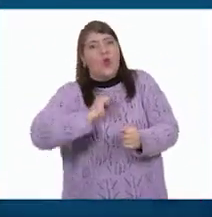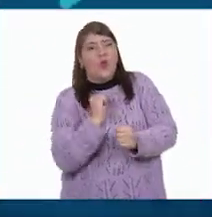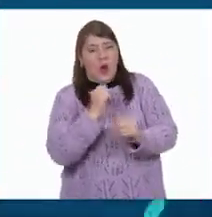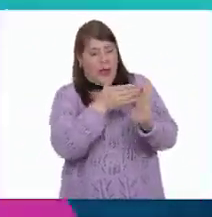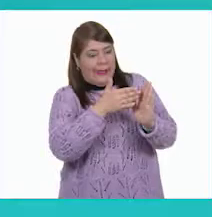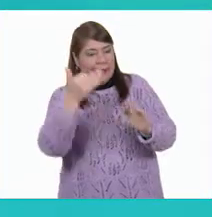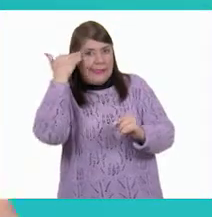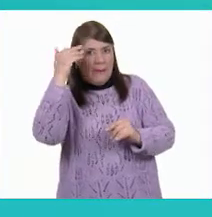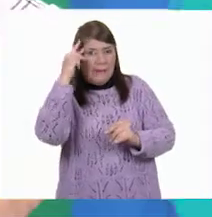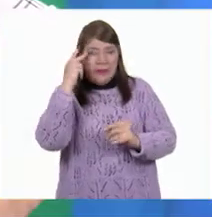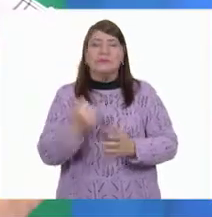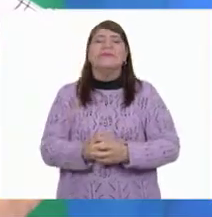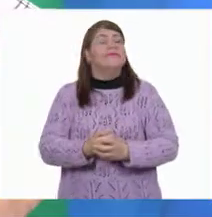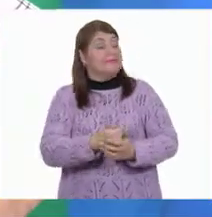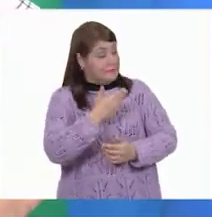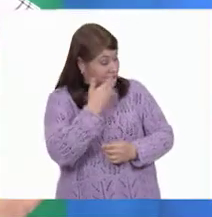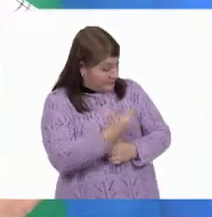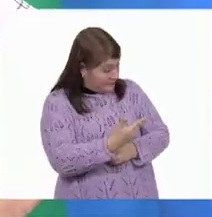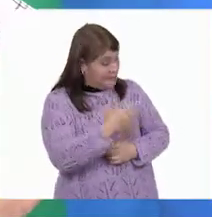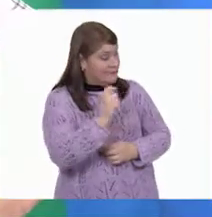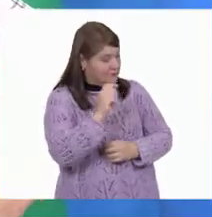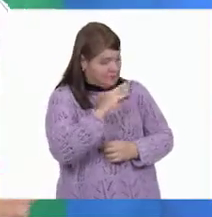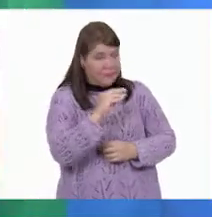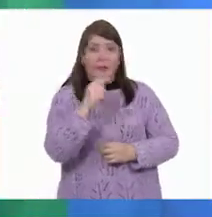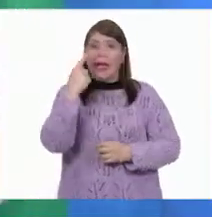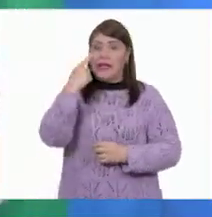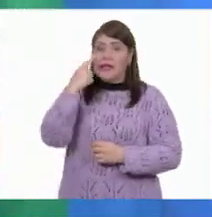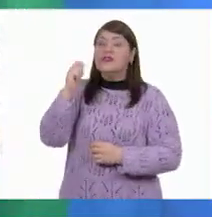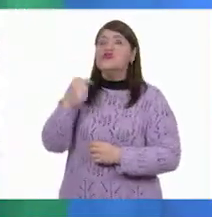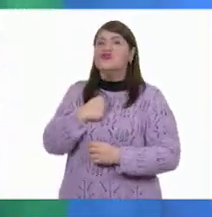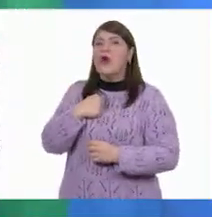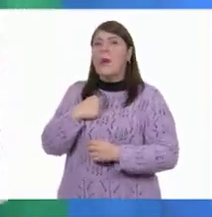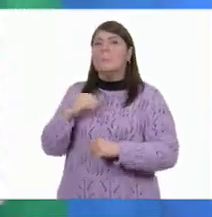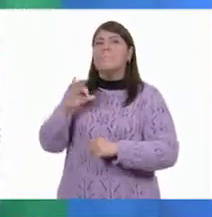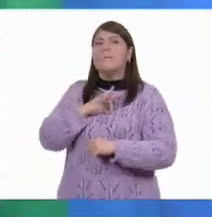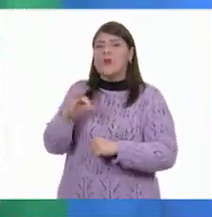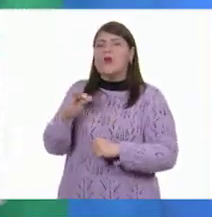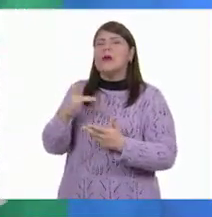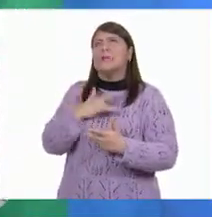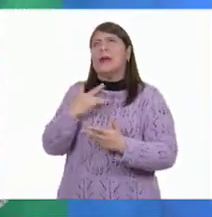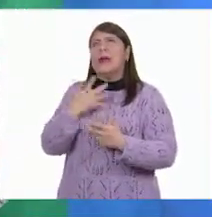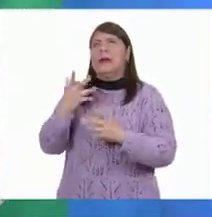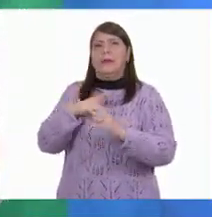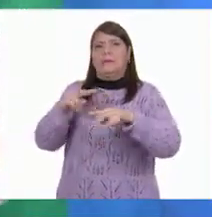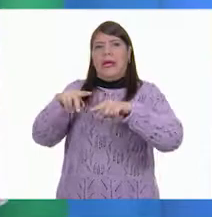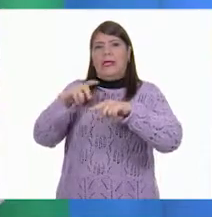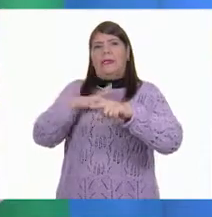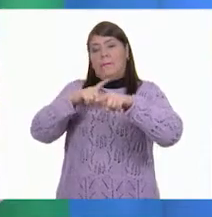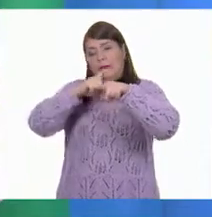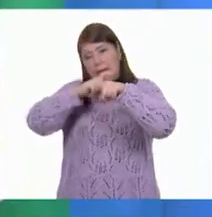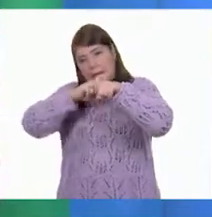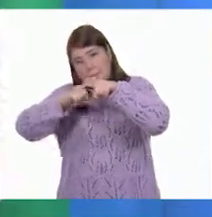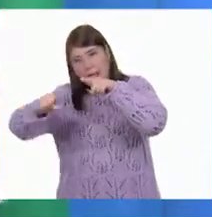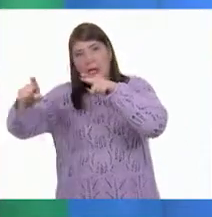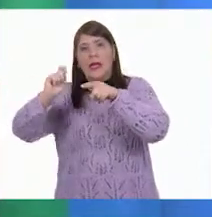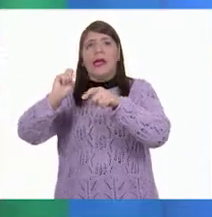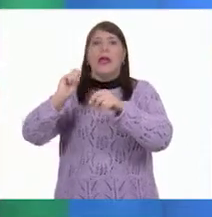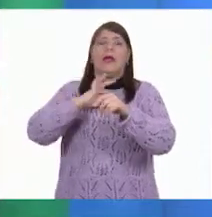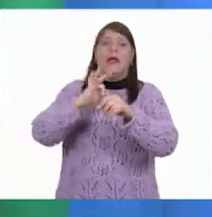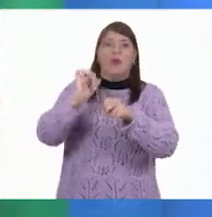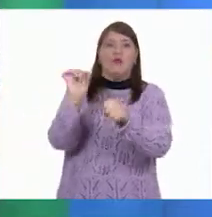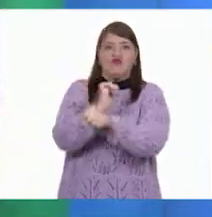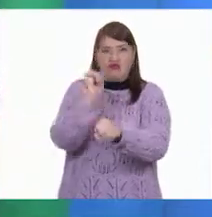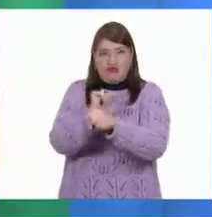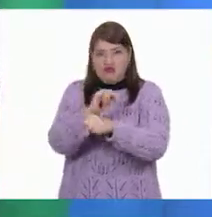Ton. Yo le agregaría a que en las fotografías se observaban tranvías y automóviles, y como estudiamos la sesión